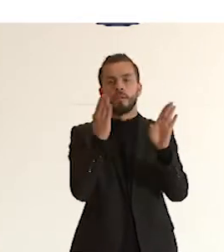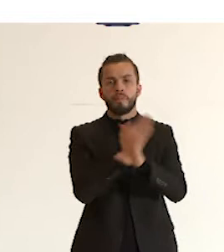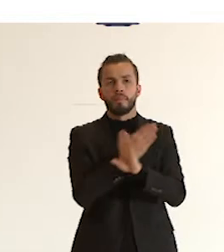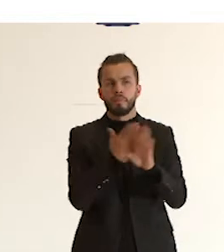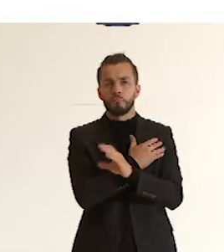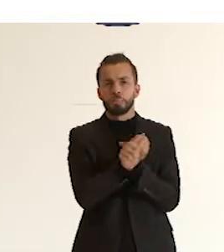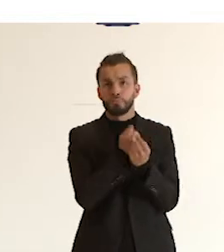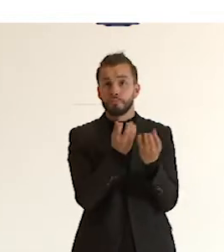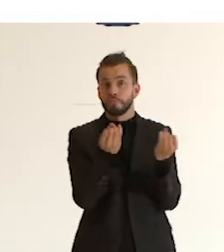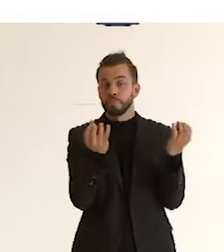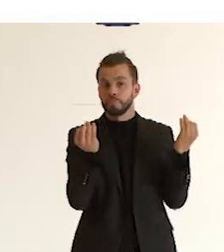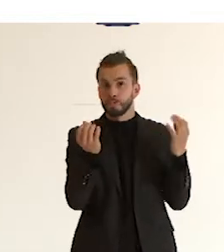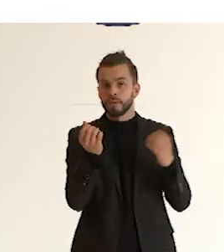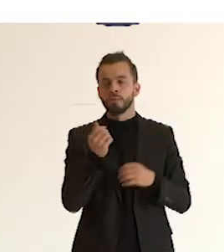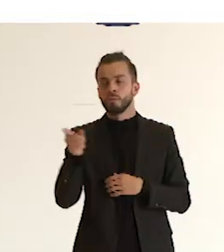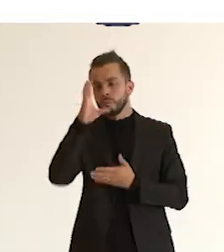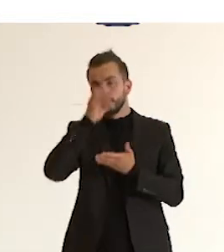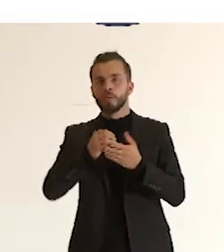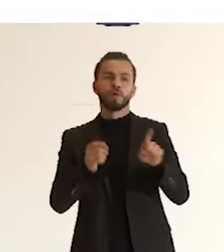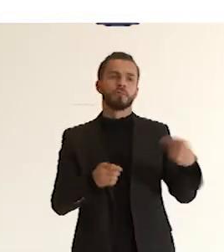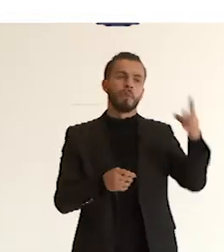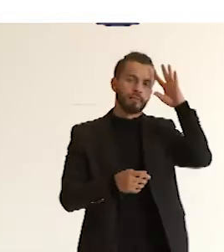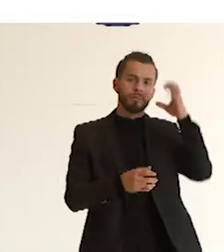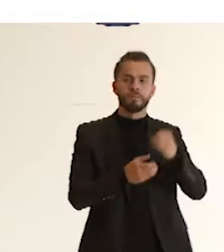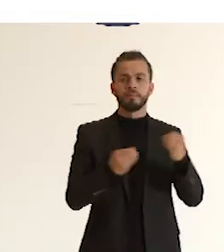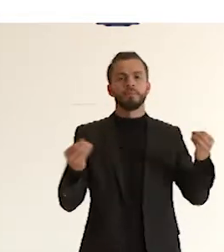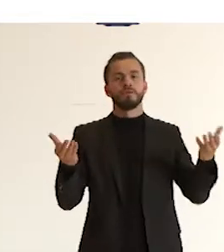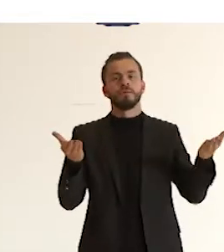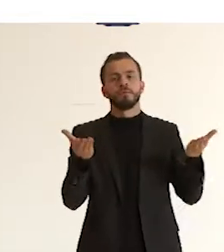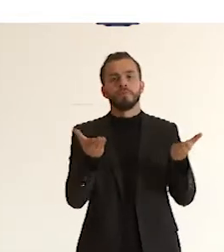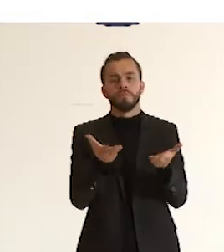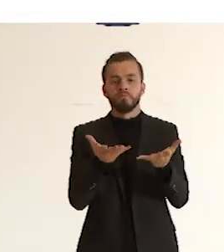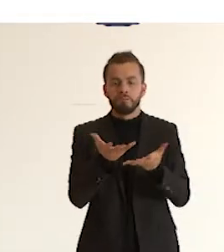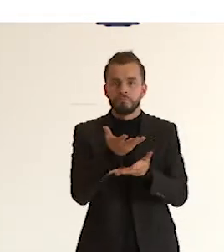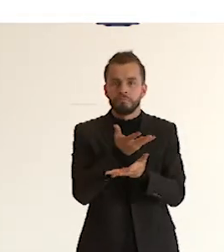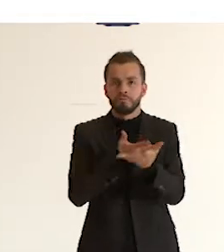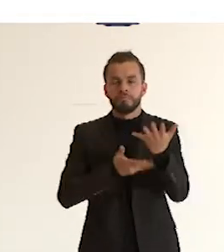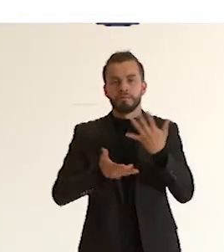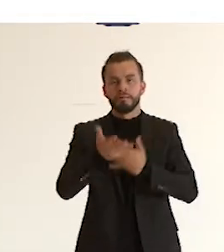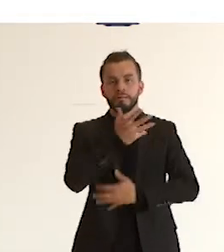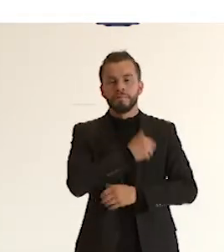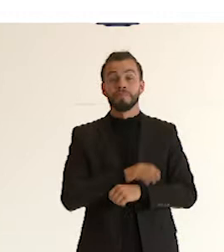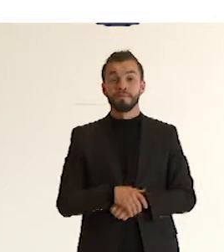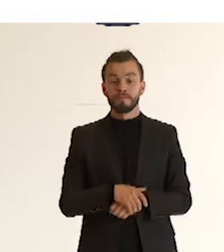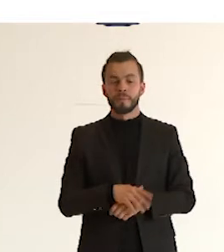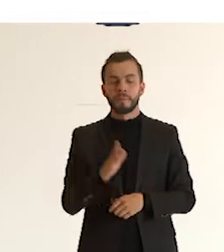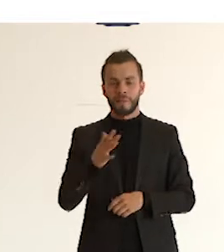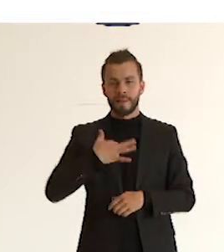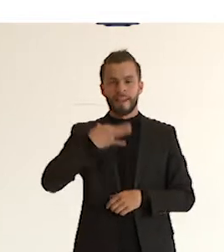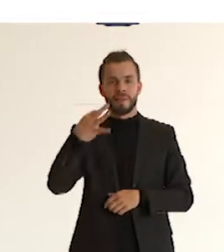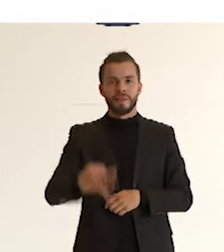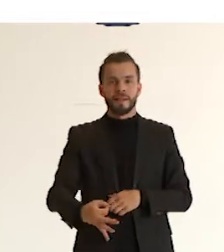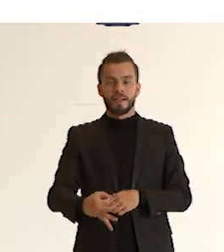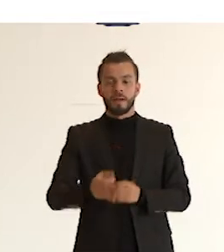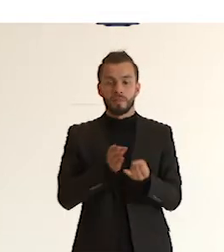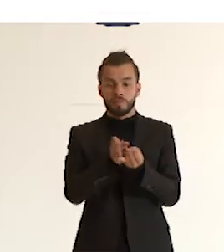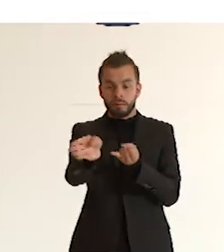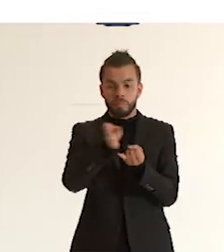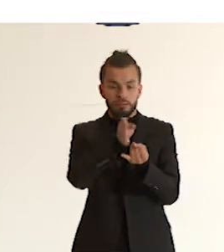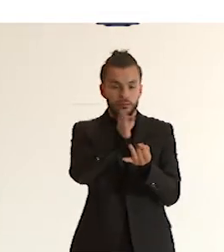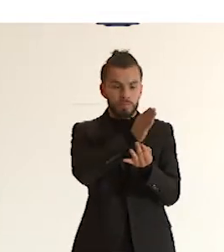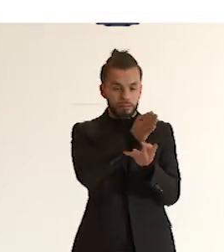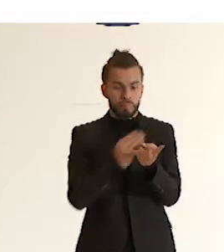podríamos ver desde distintos puntos de vista se conecta con la idea de la ética interdisciplinaria que es estudiar un problema